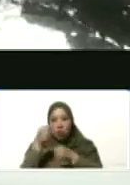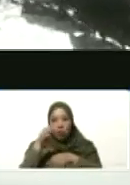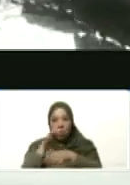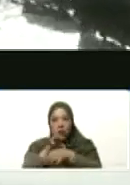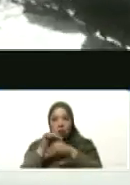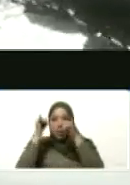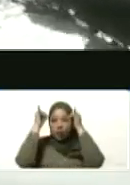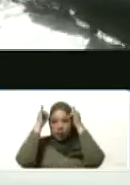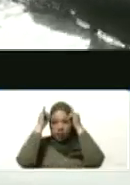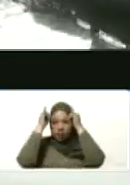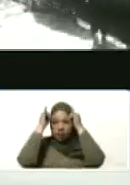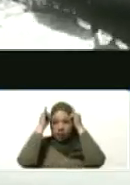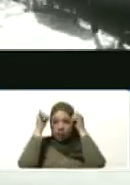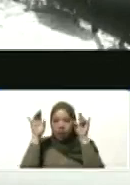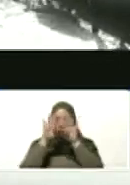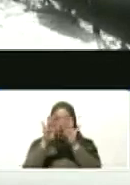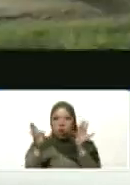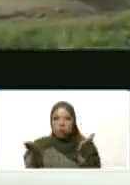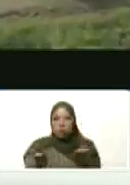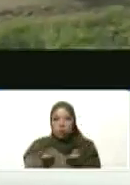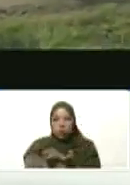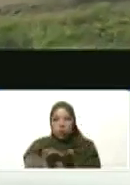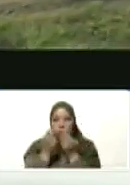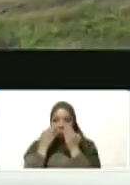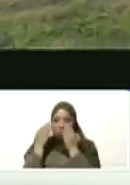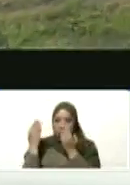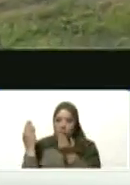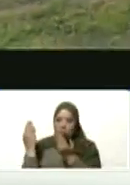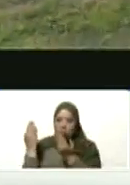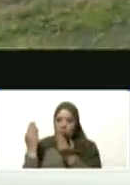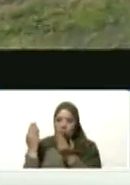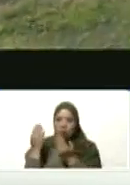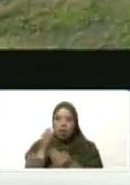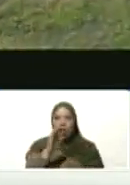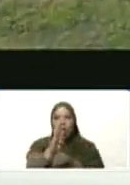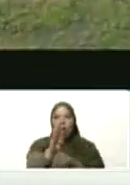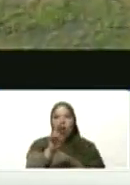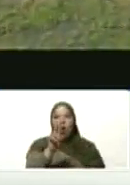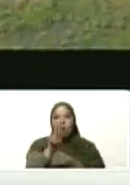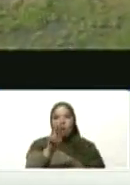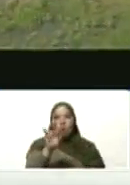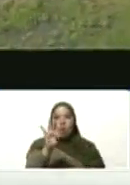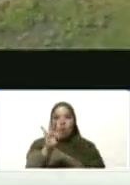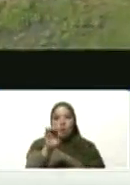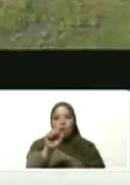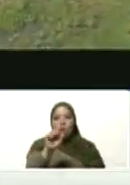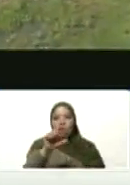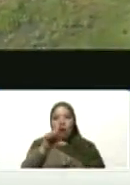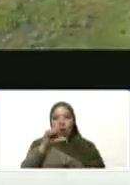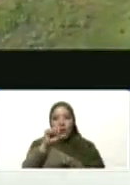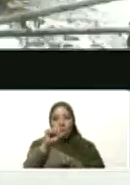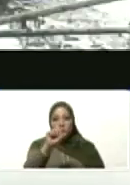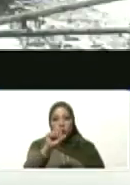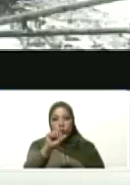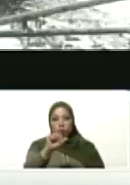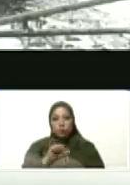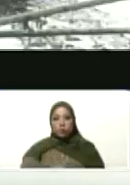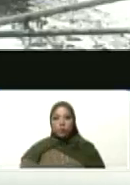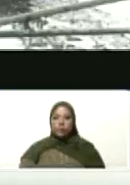de varias partes del mundo. Me estaba comentando ahora que Rusia estaba muy